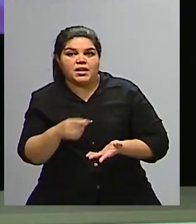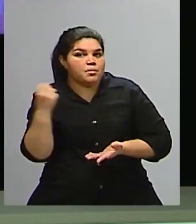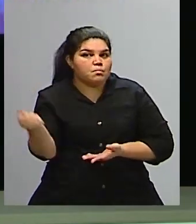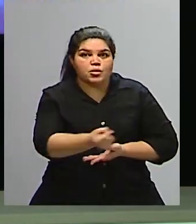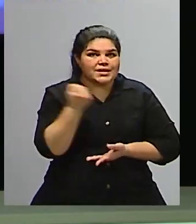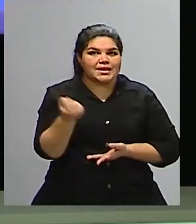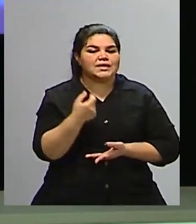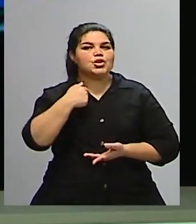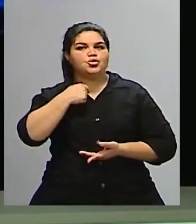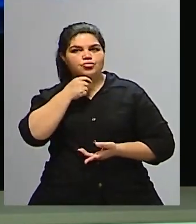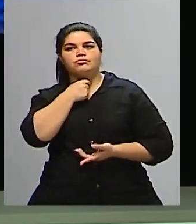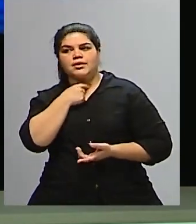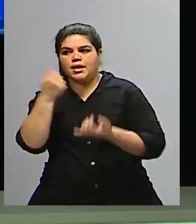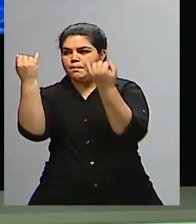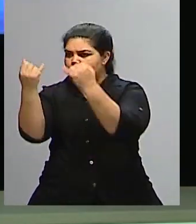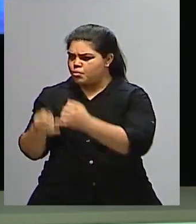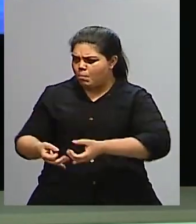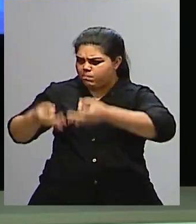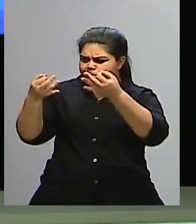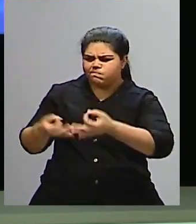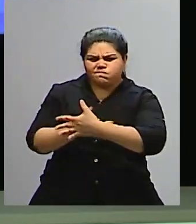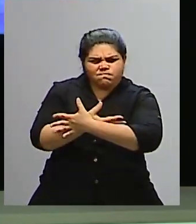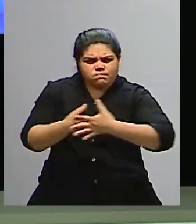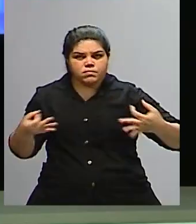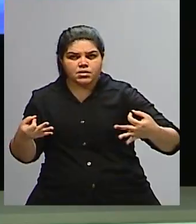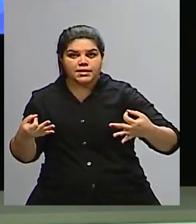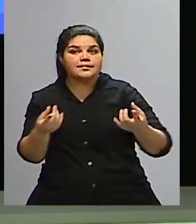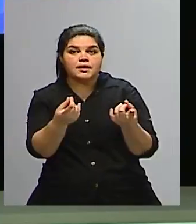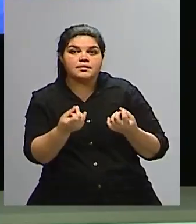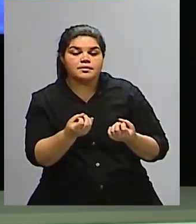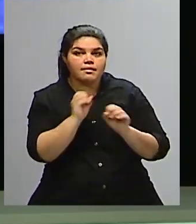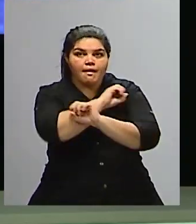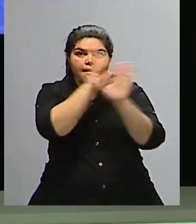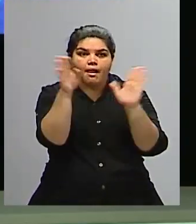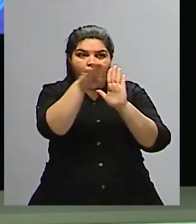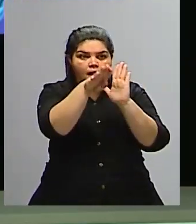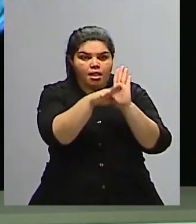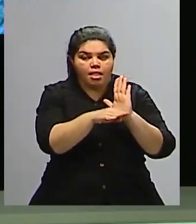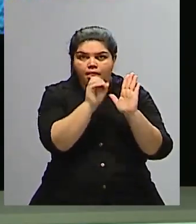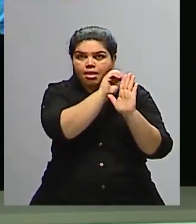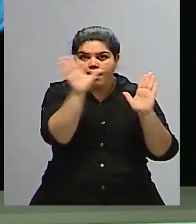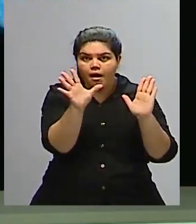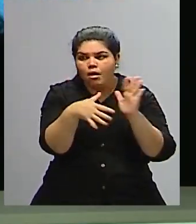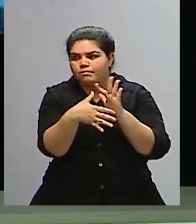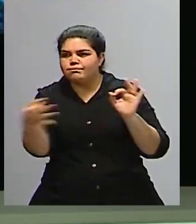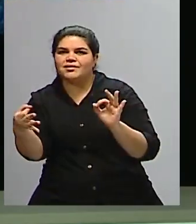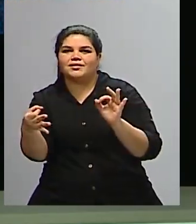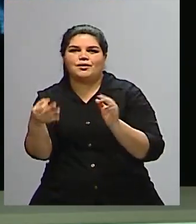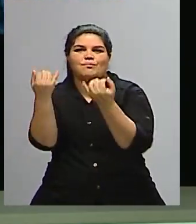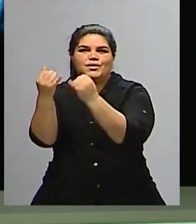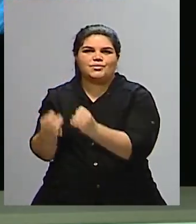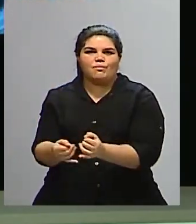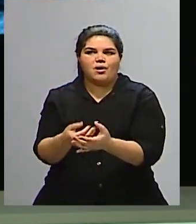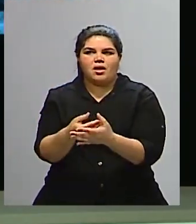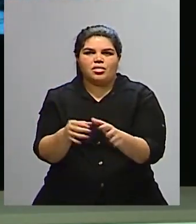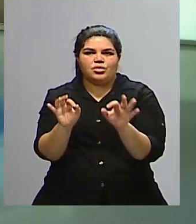verdaderos valores con que se va a manejar la macroeconomía en un periodo determinado. Pero esto por ahí no pasa porque políticamente a